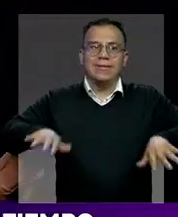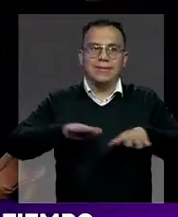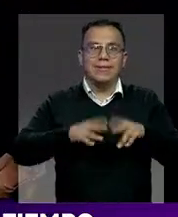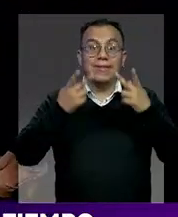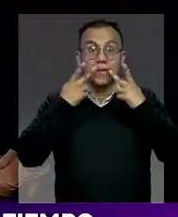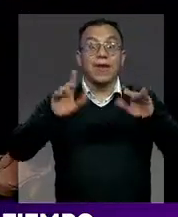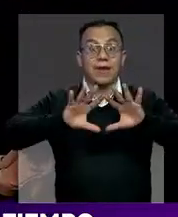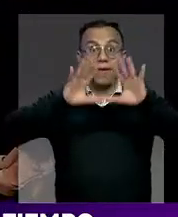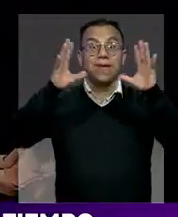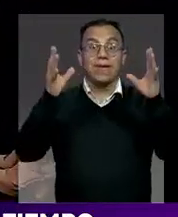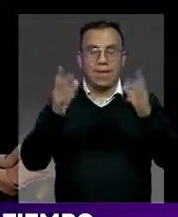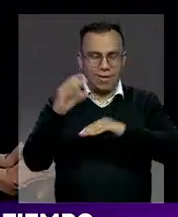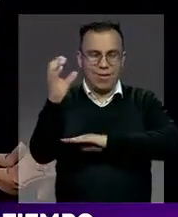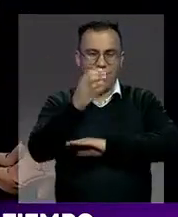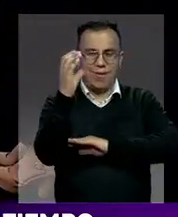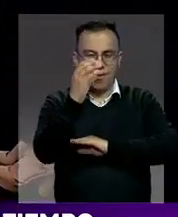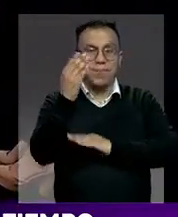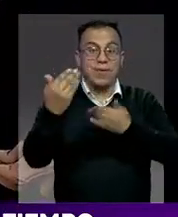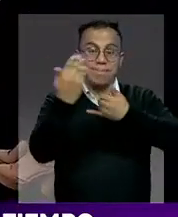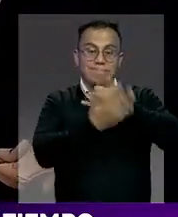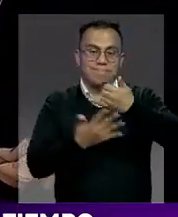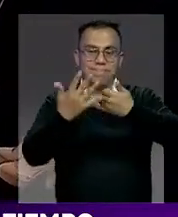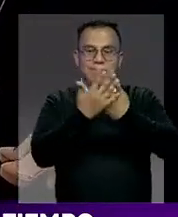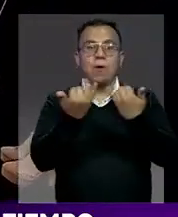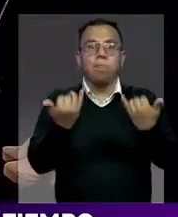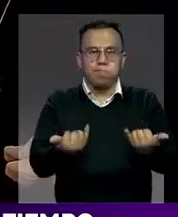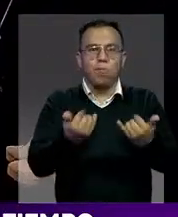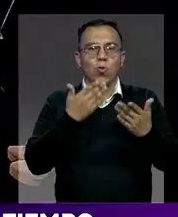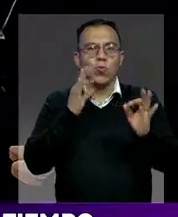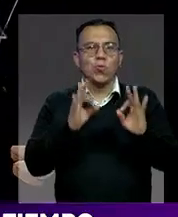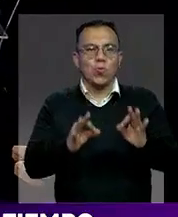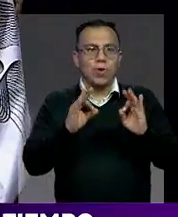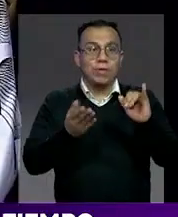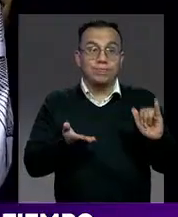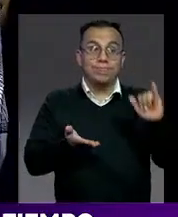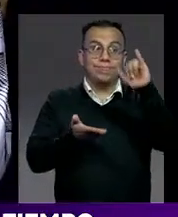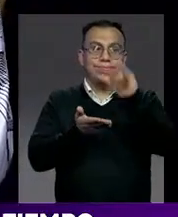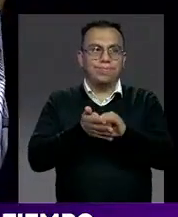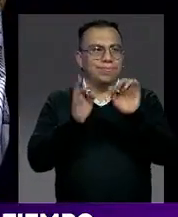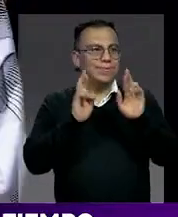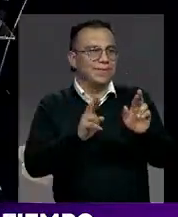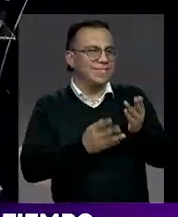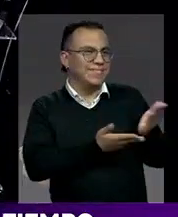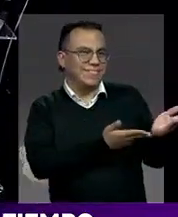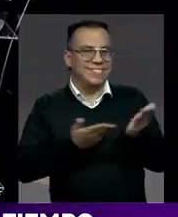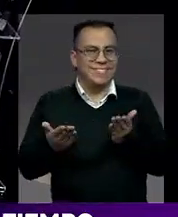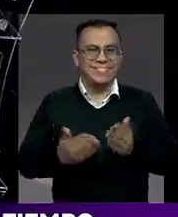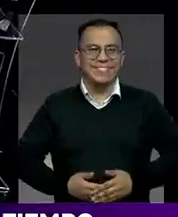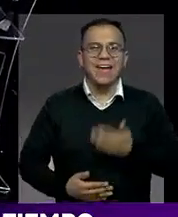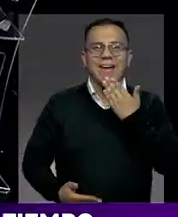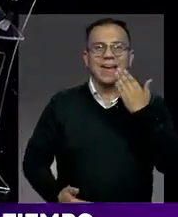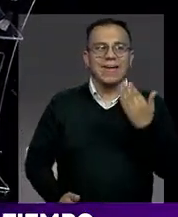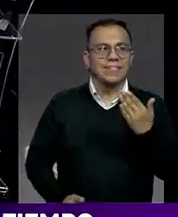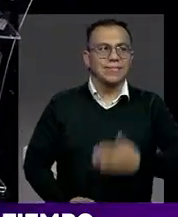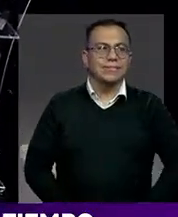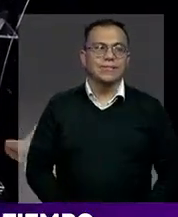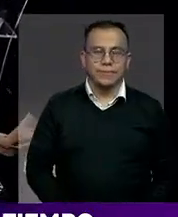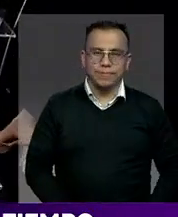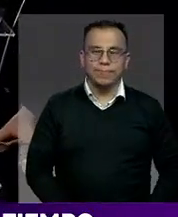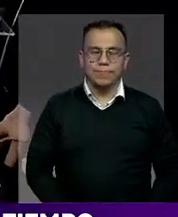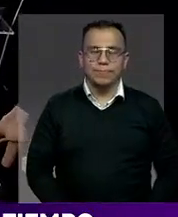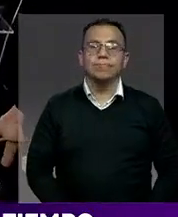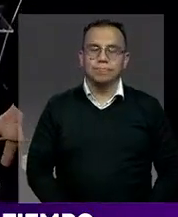en todo el país a ustedes a los demás candidatos que tenga un vuelo que alcance abordar y no continuamos